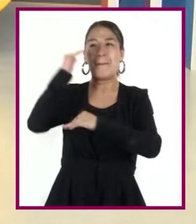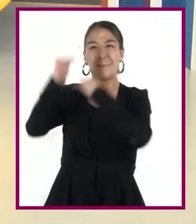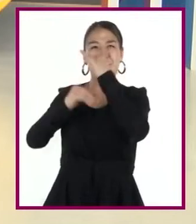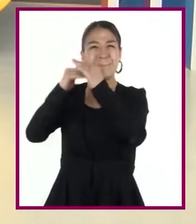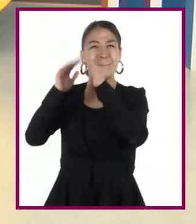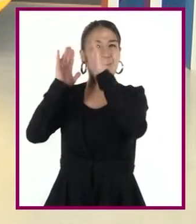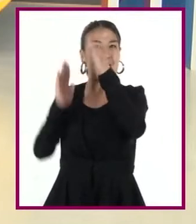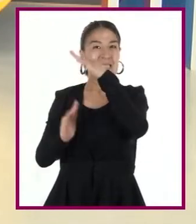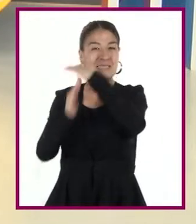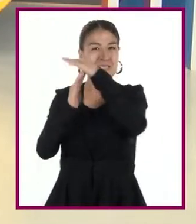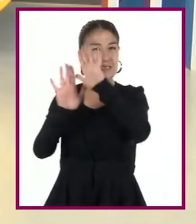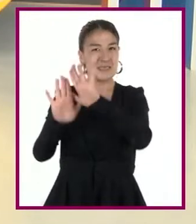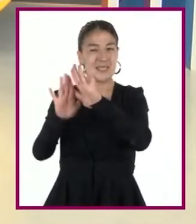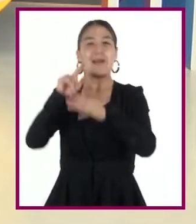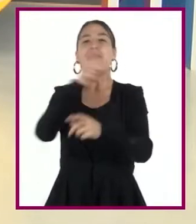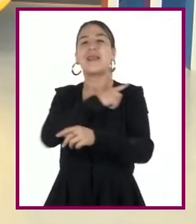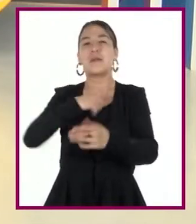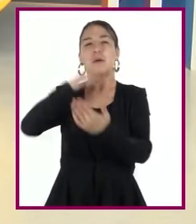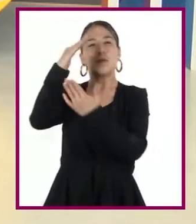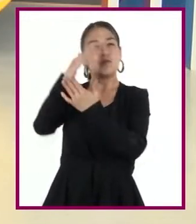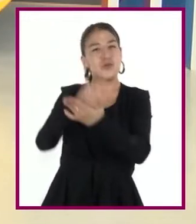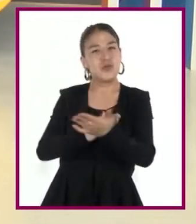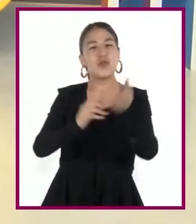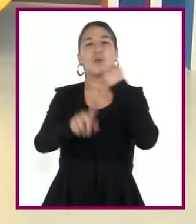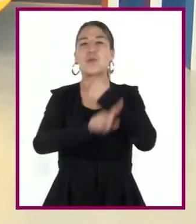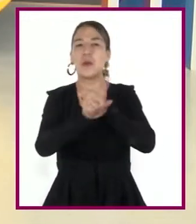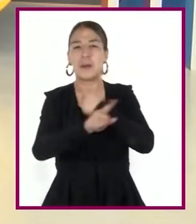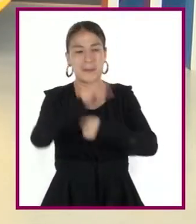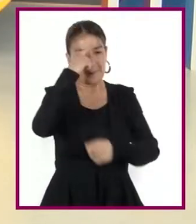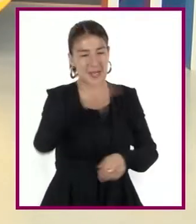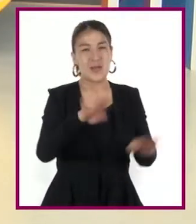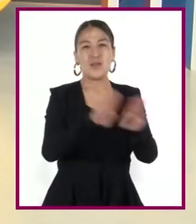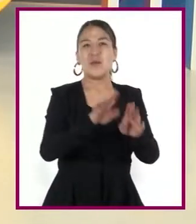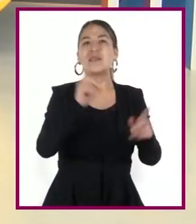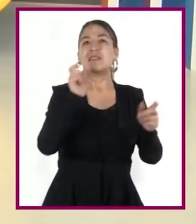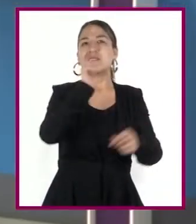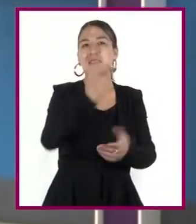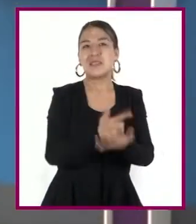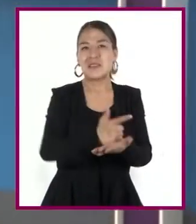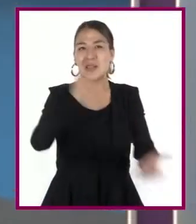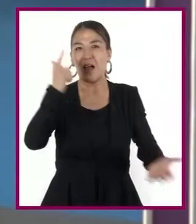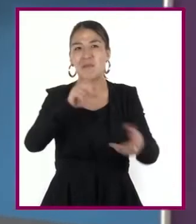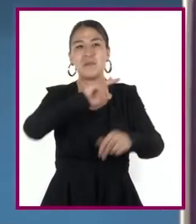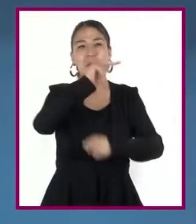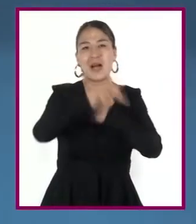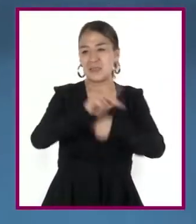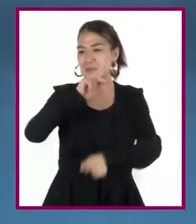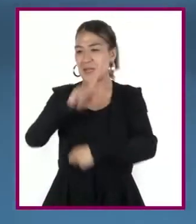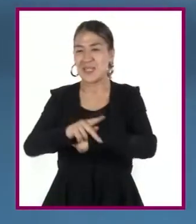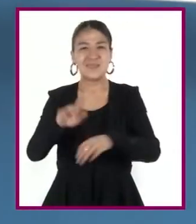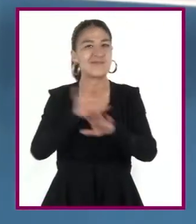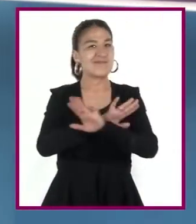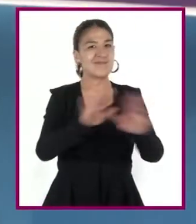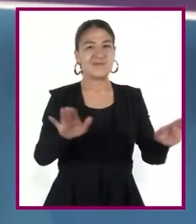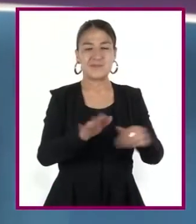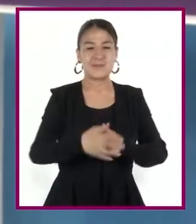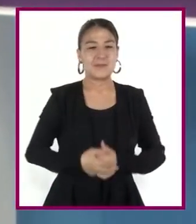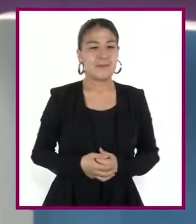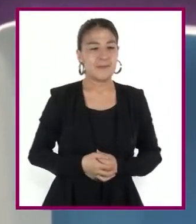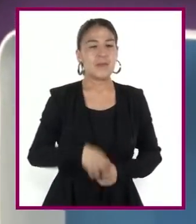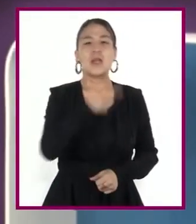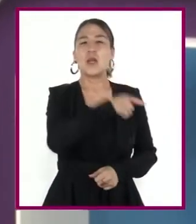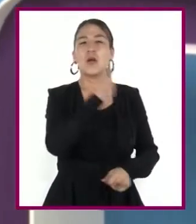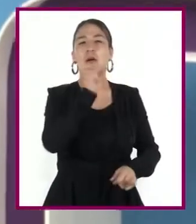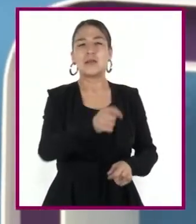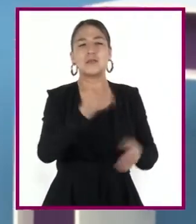que detonen en guerras, bloqueos o diferencias graves entre naciones. En este sentido, conviene recordar que